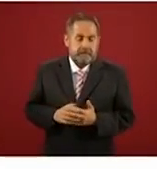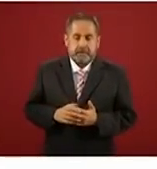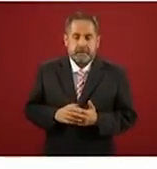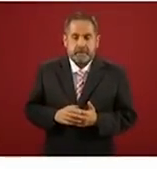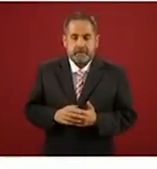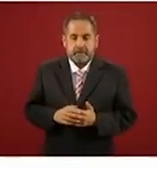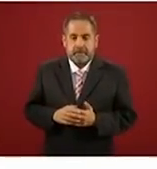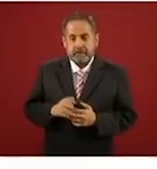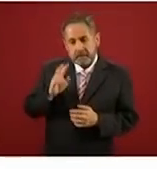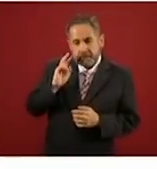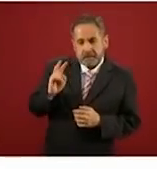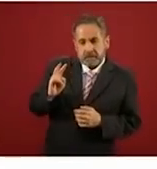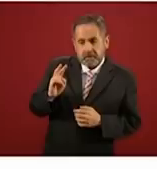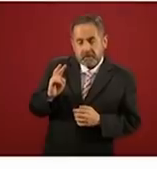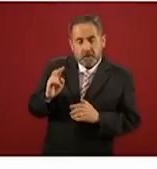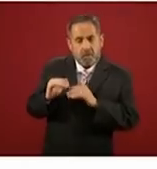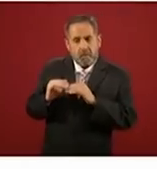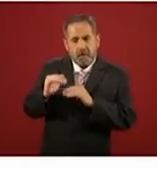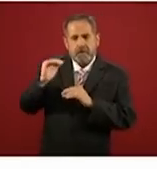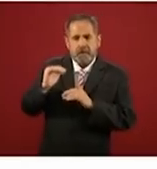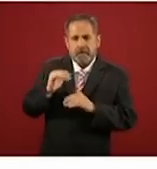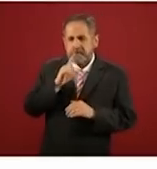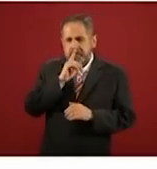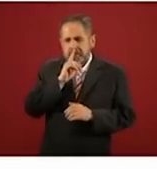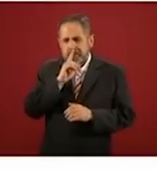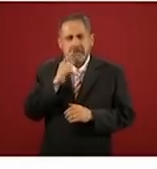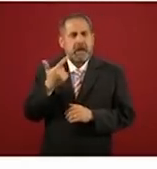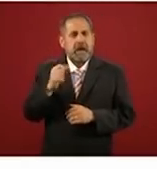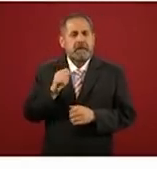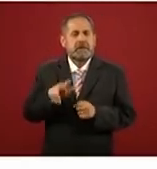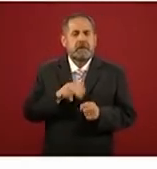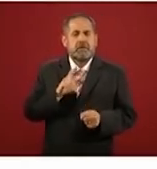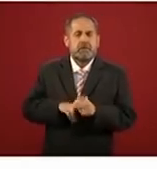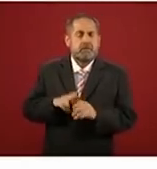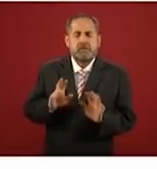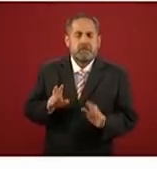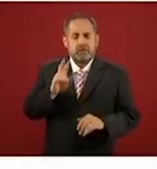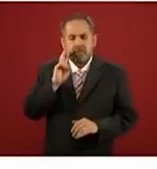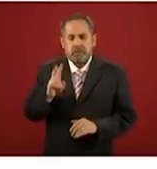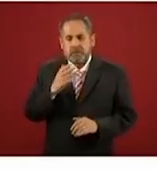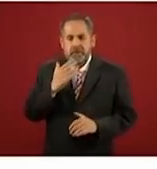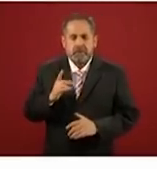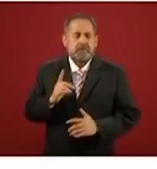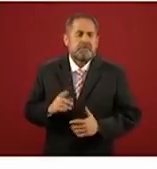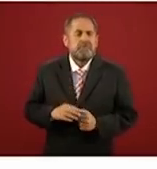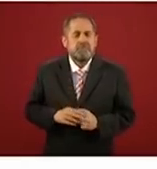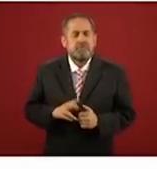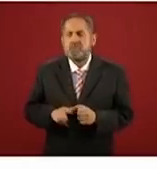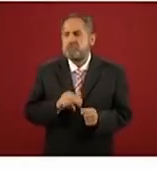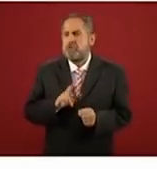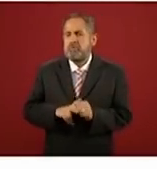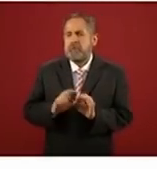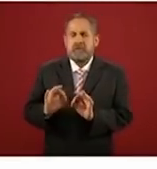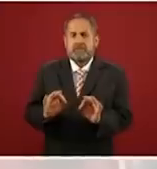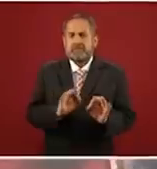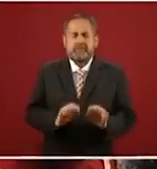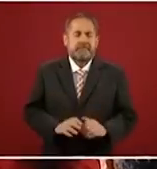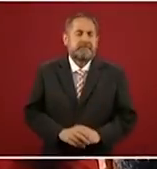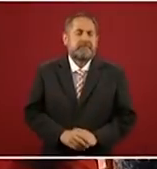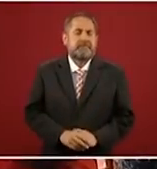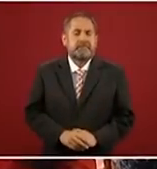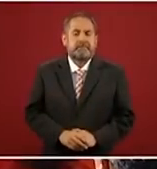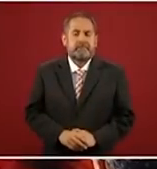ve ni siquiera el aumento en gas natural en la en esta temporada de aumento estacional